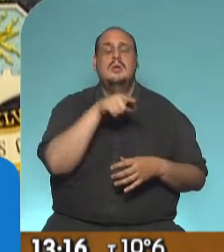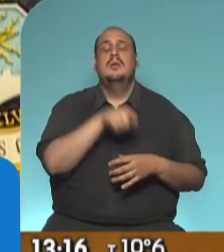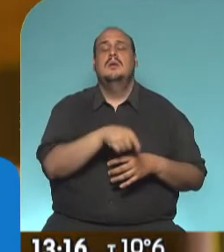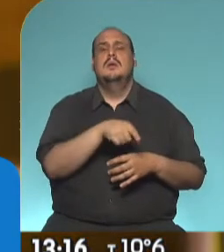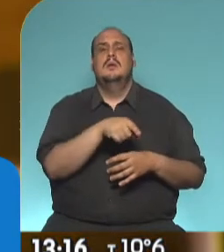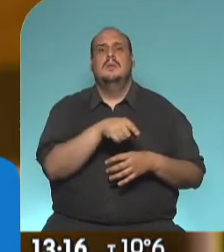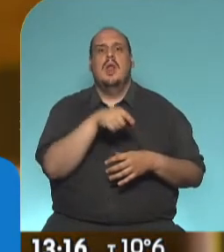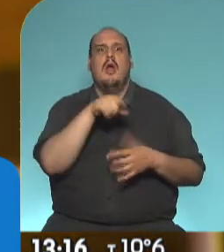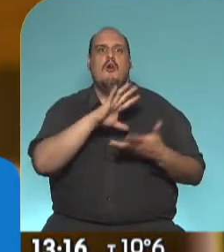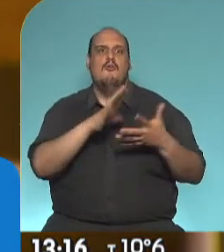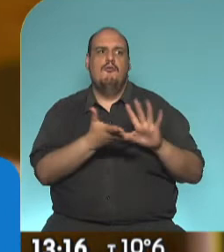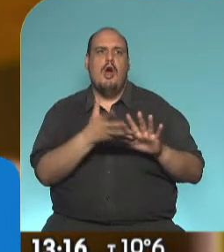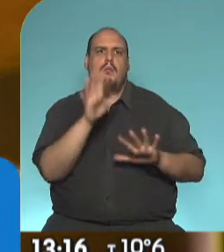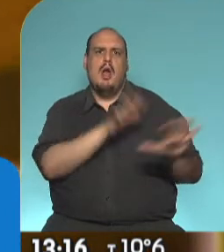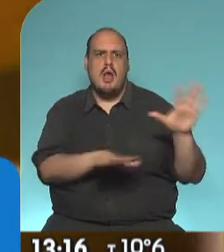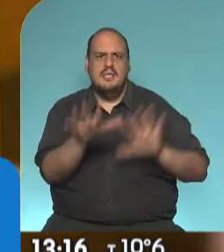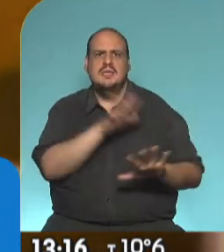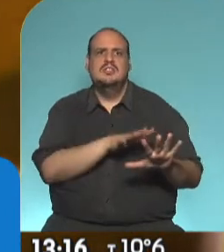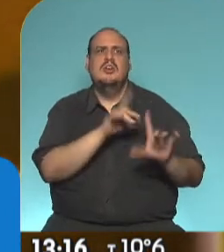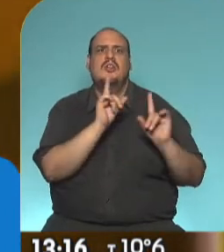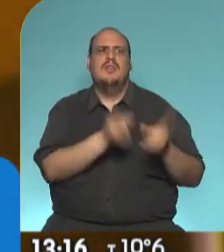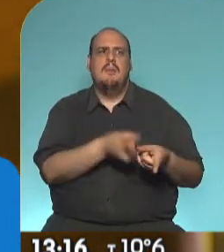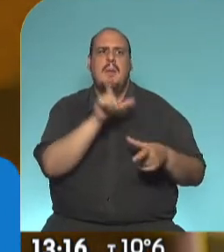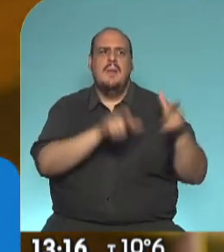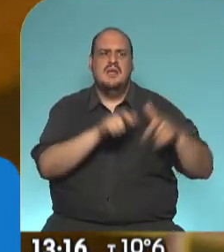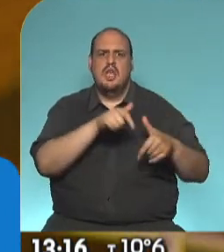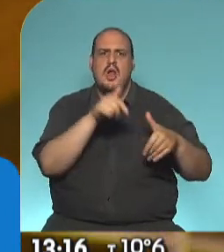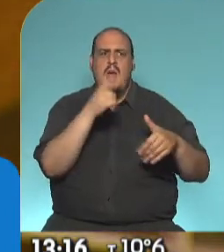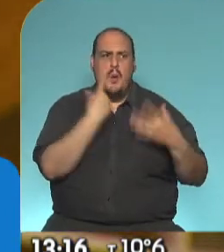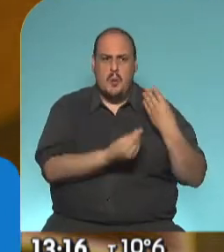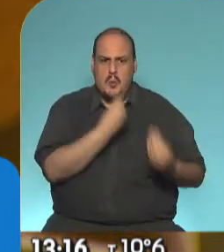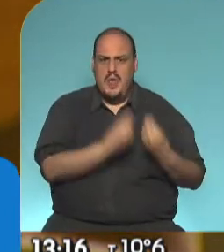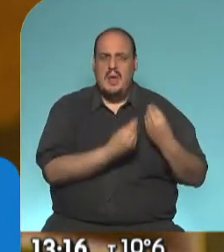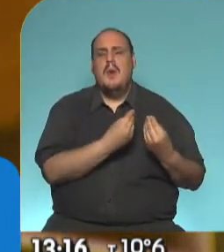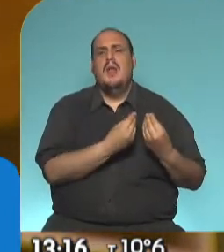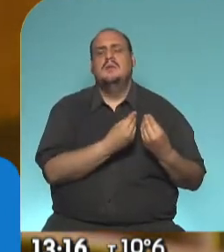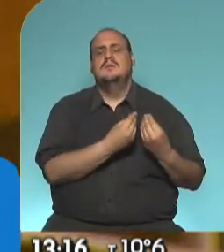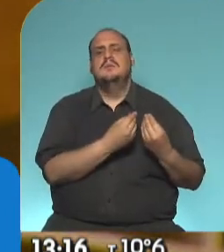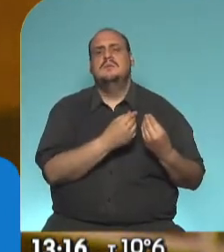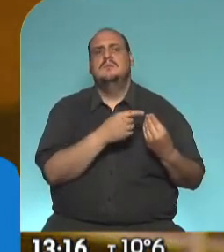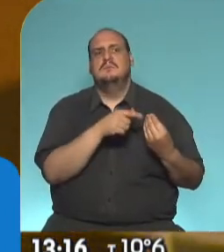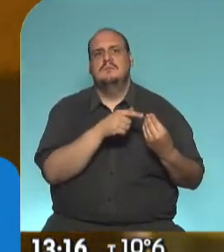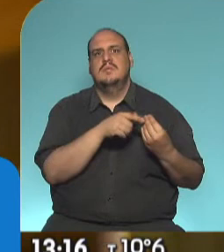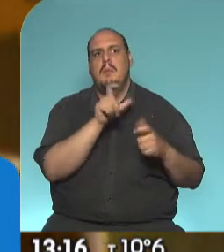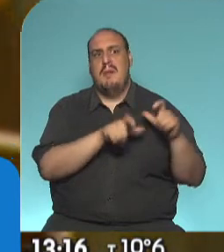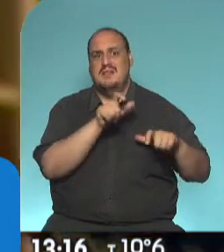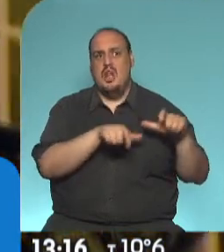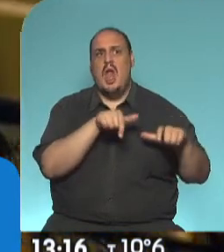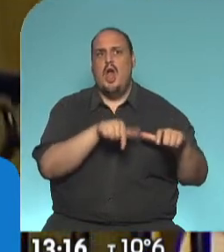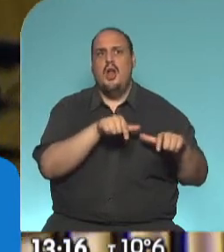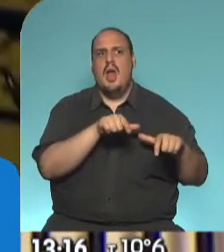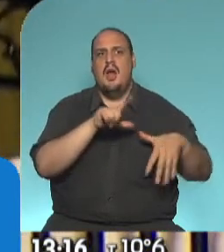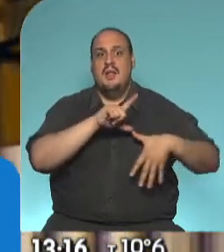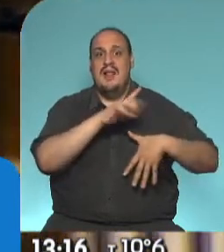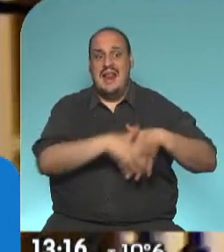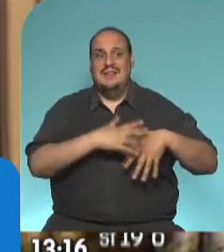variando su composición, la composición étnica de su electorado, es decir, por la mayor presencia relativa de electorado latino, podría en